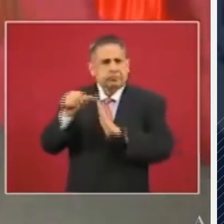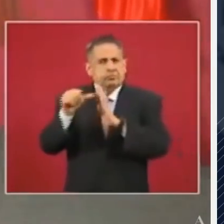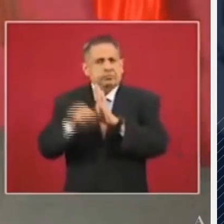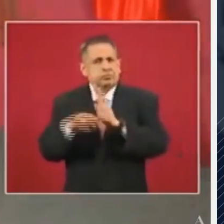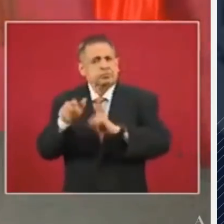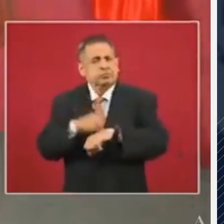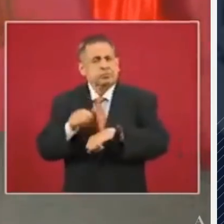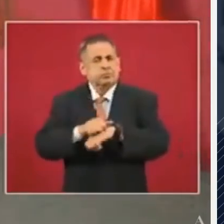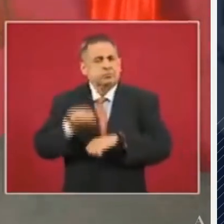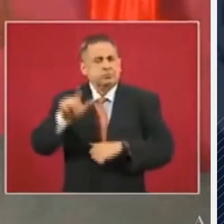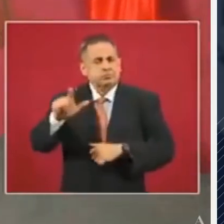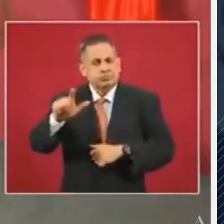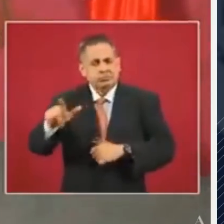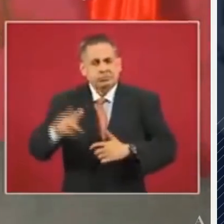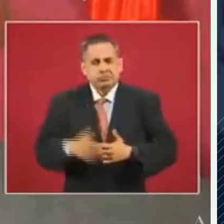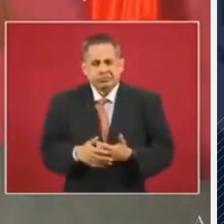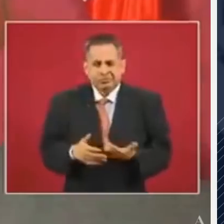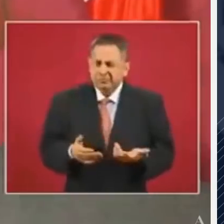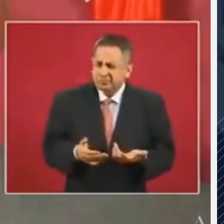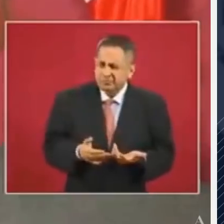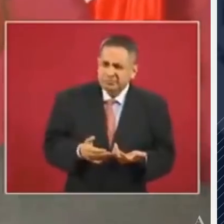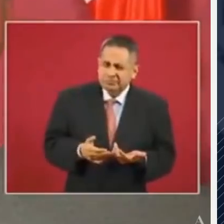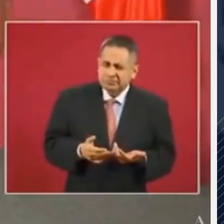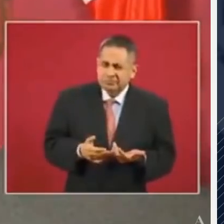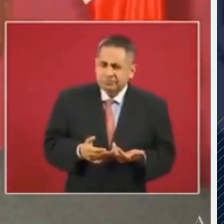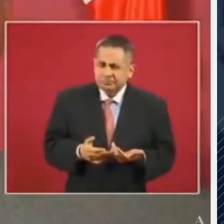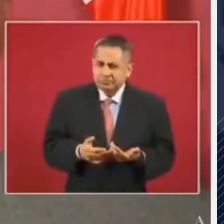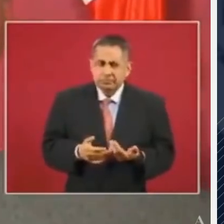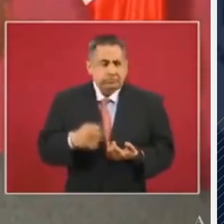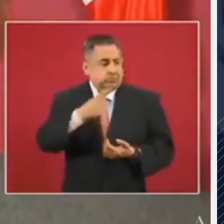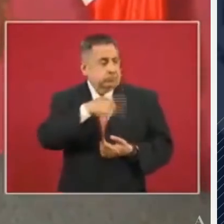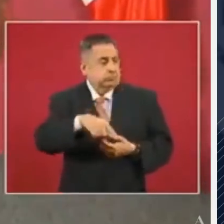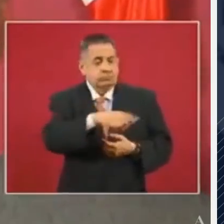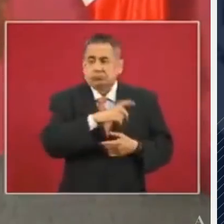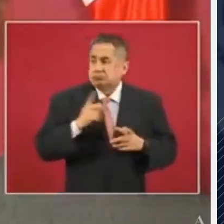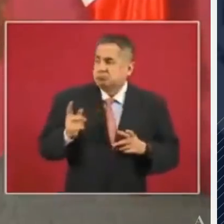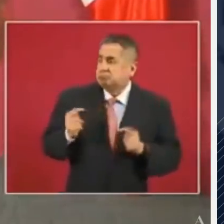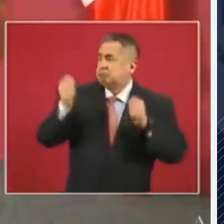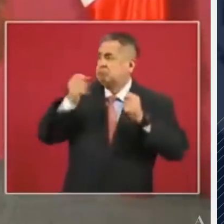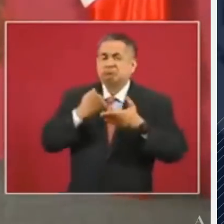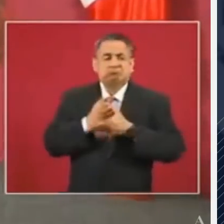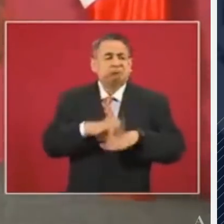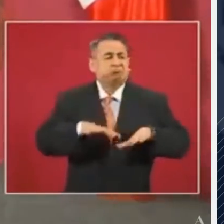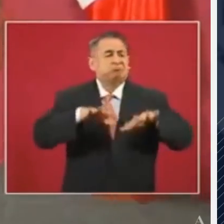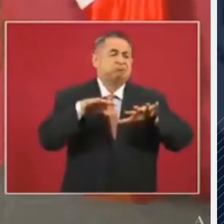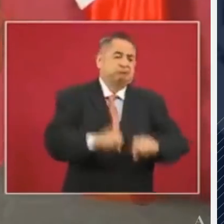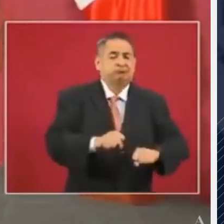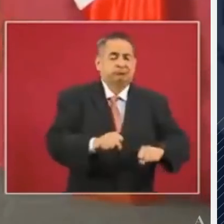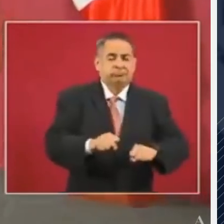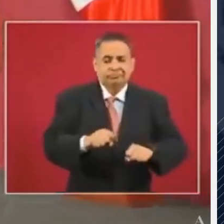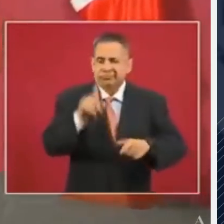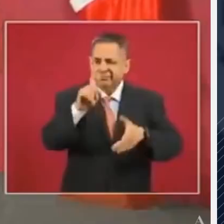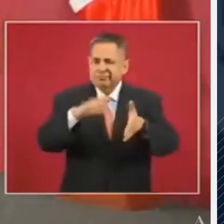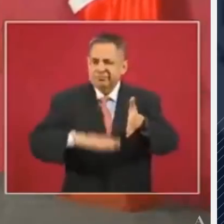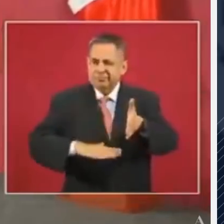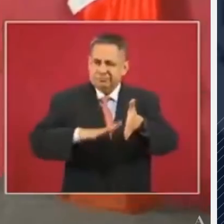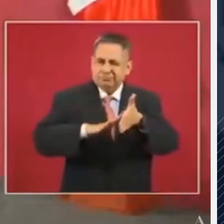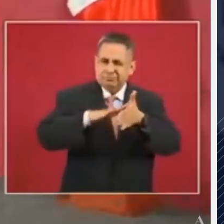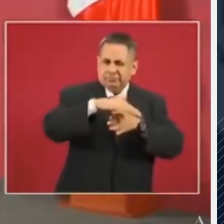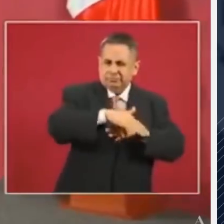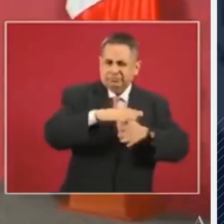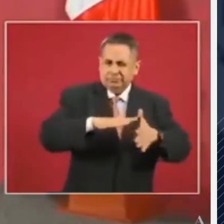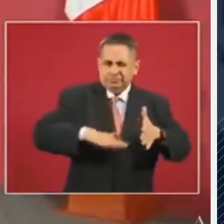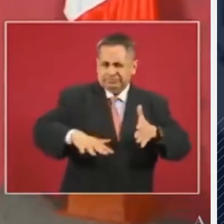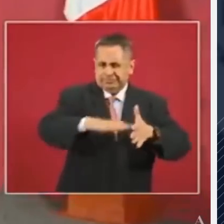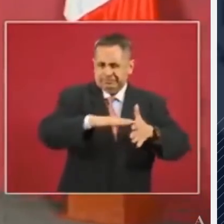tenemos meses, yo tengo meses sin poder conversar con el presidente y de este tema. Le